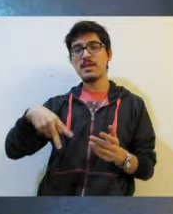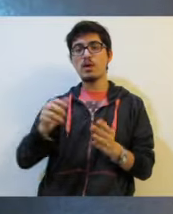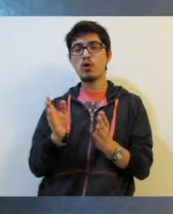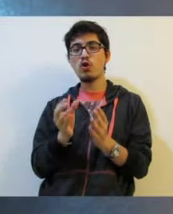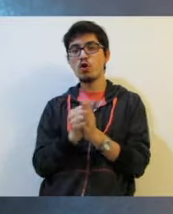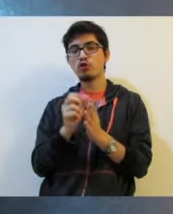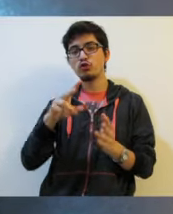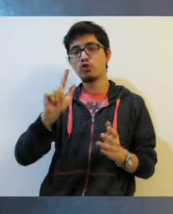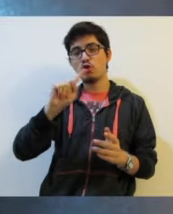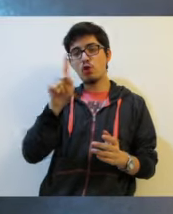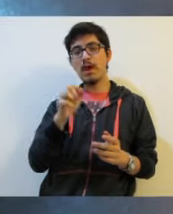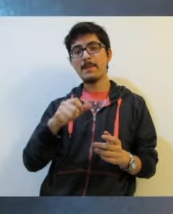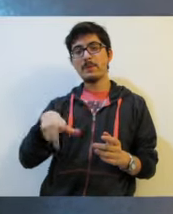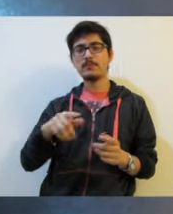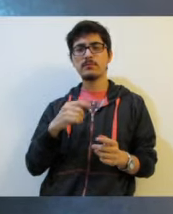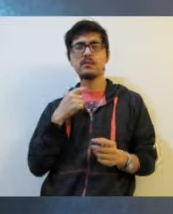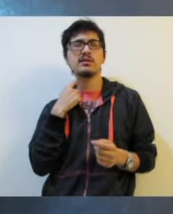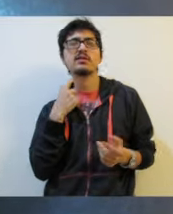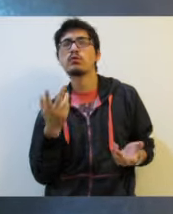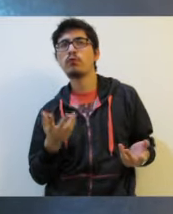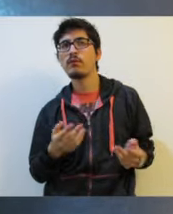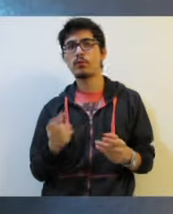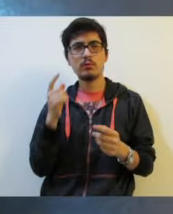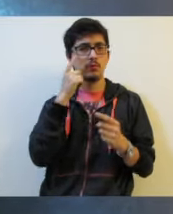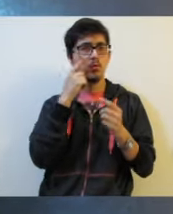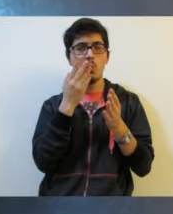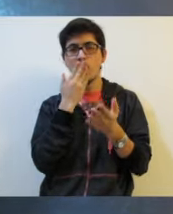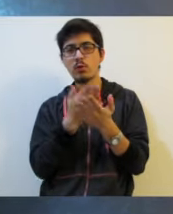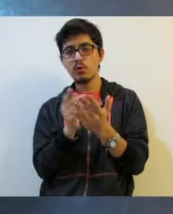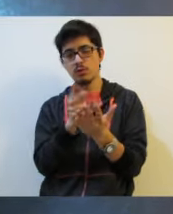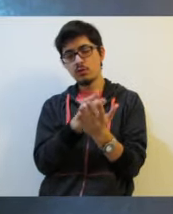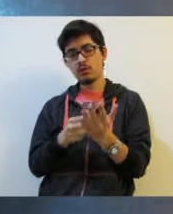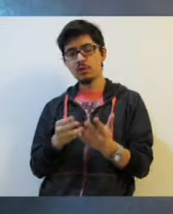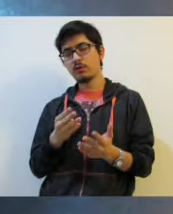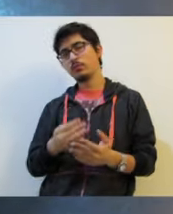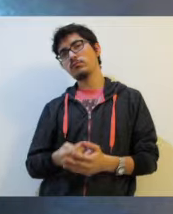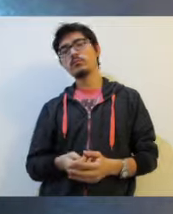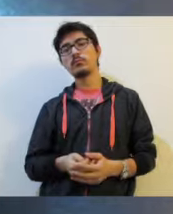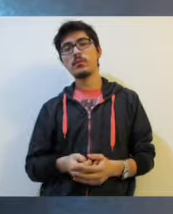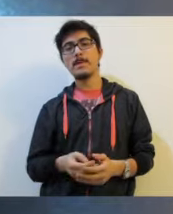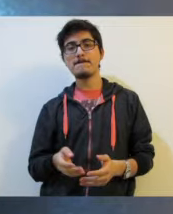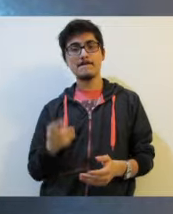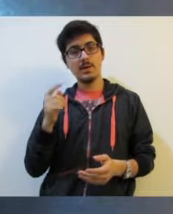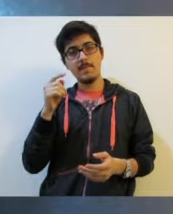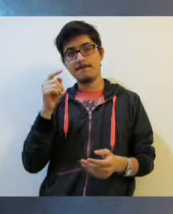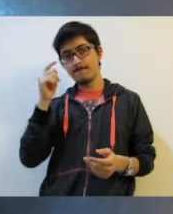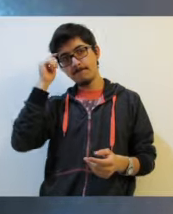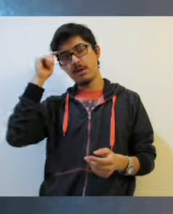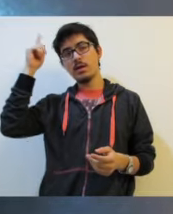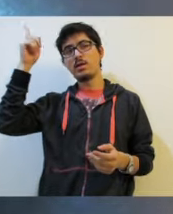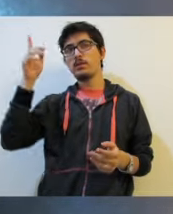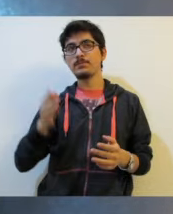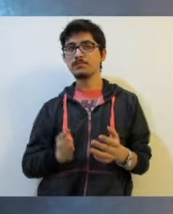Pero, ¿de qué trata esta historia? ¿De qué nos vamos a encontrar cuando lo leamos? Bueno, para contextualizar,